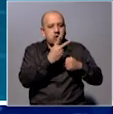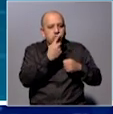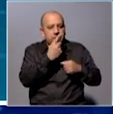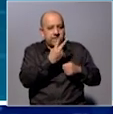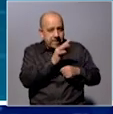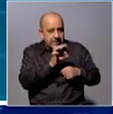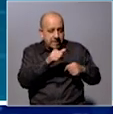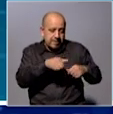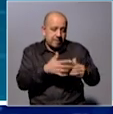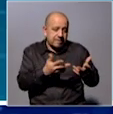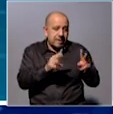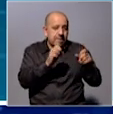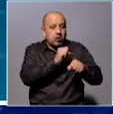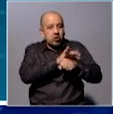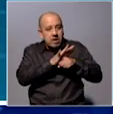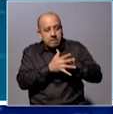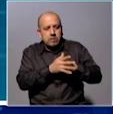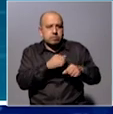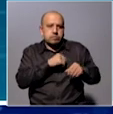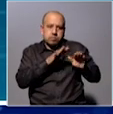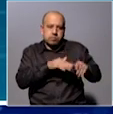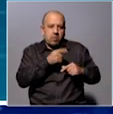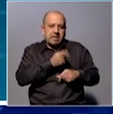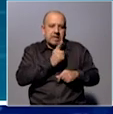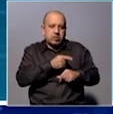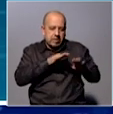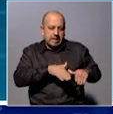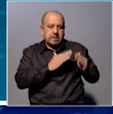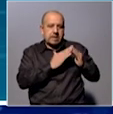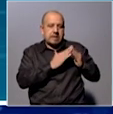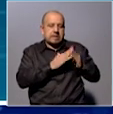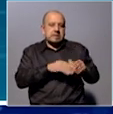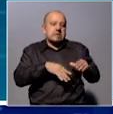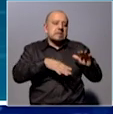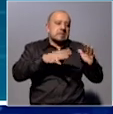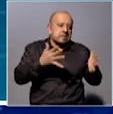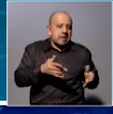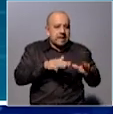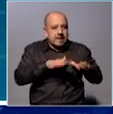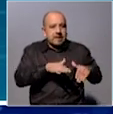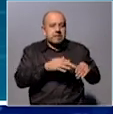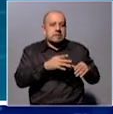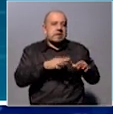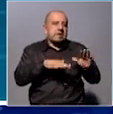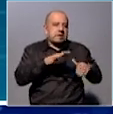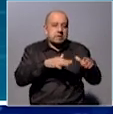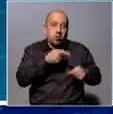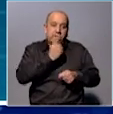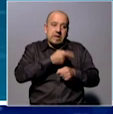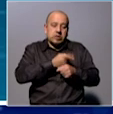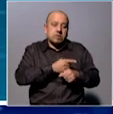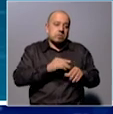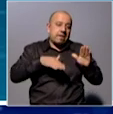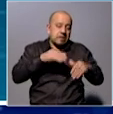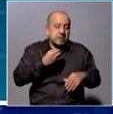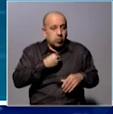de pandemia, de confinamientos, o sea, en muchos países, ¿no? De aislamiento a veces voluntario, a veces forzado u obligado